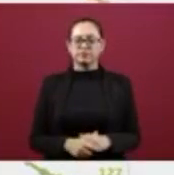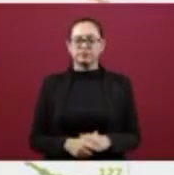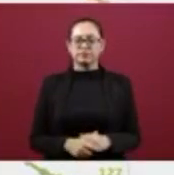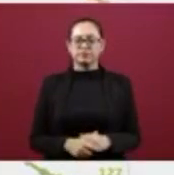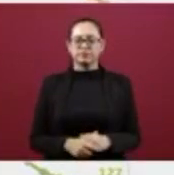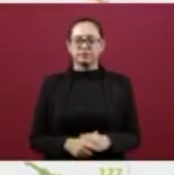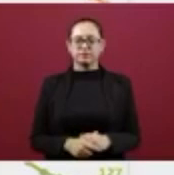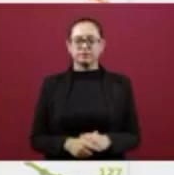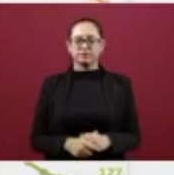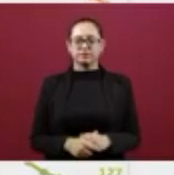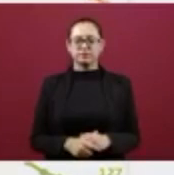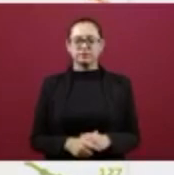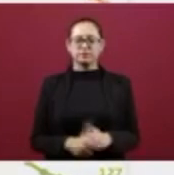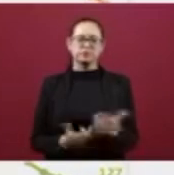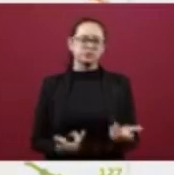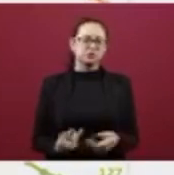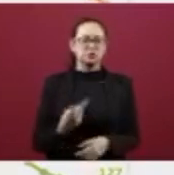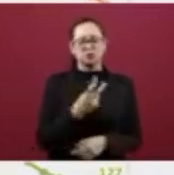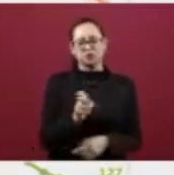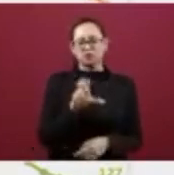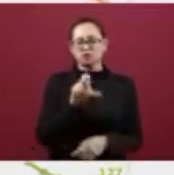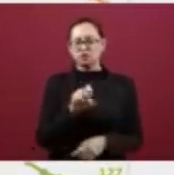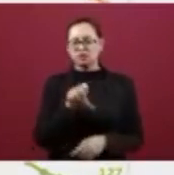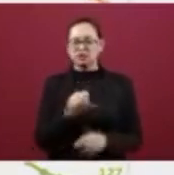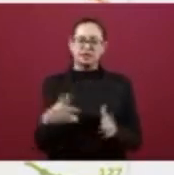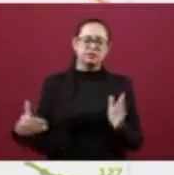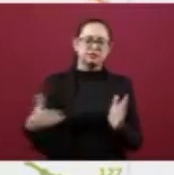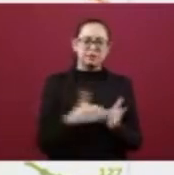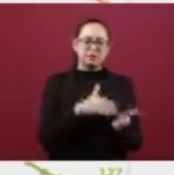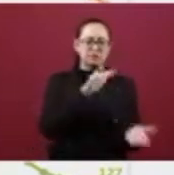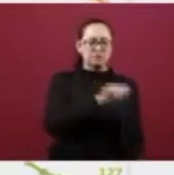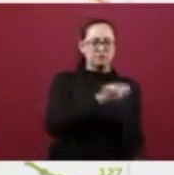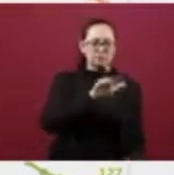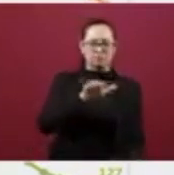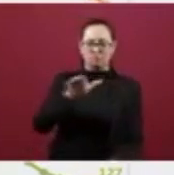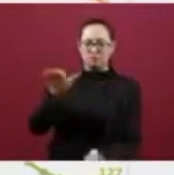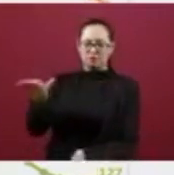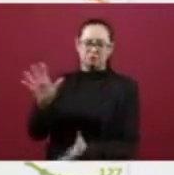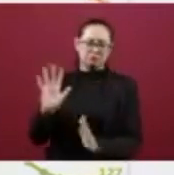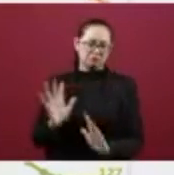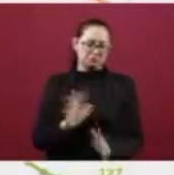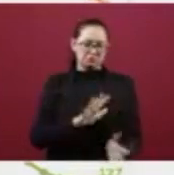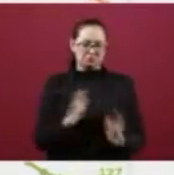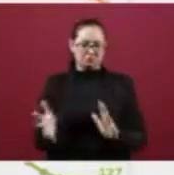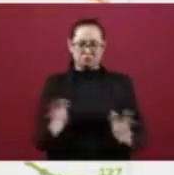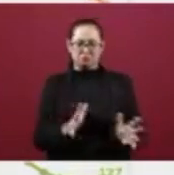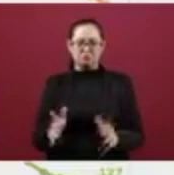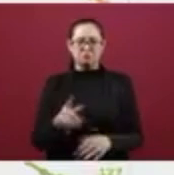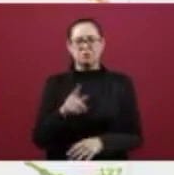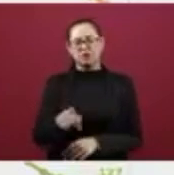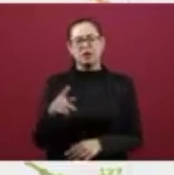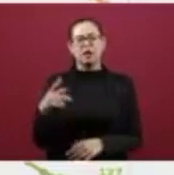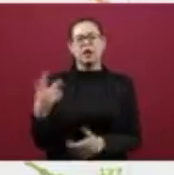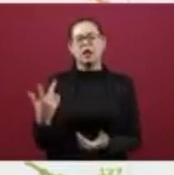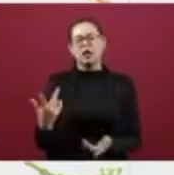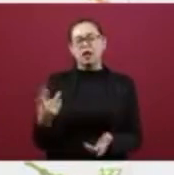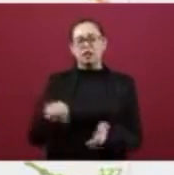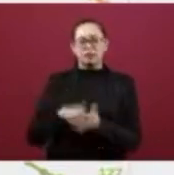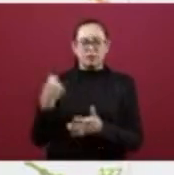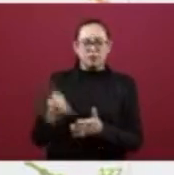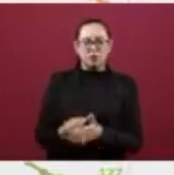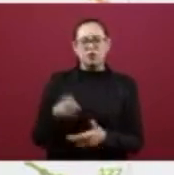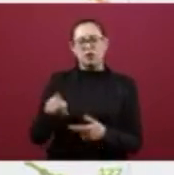esos años de 260 mil barriles, poco más, provenientes de Tamaulipas, de Faja de Oro,